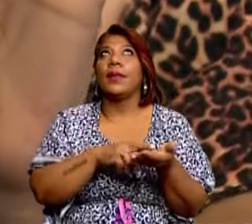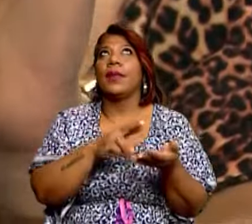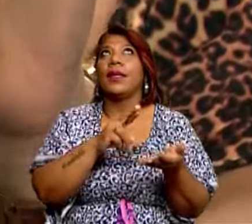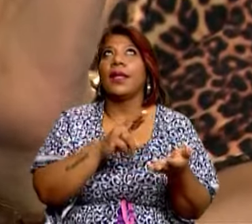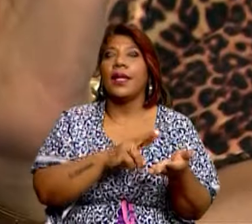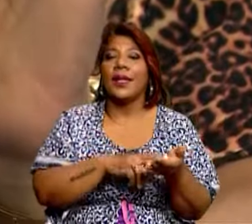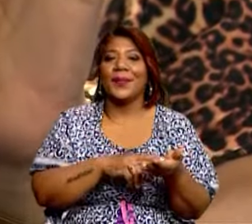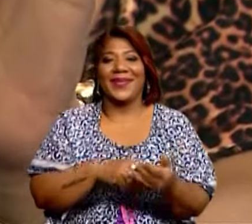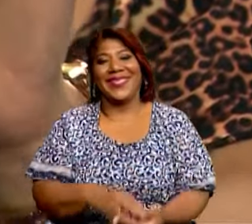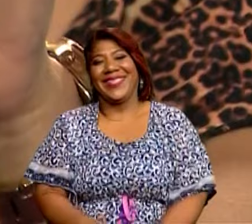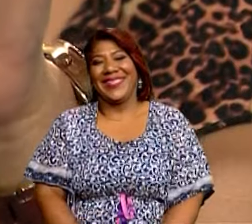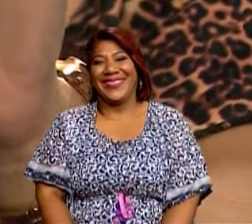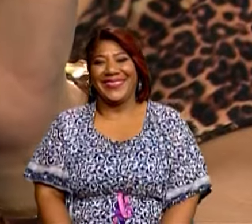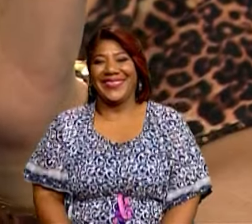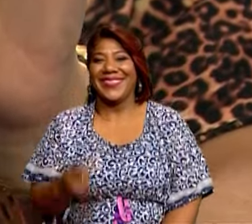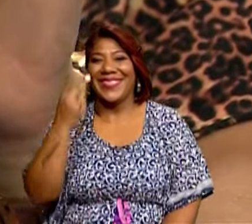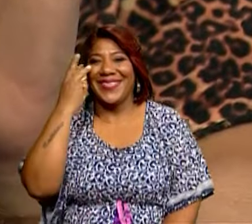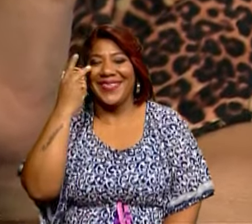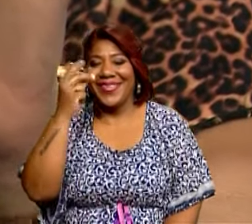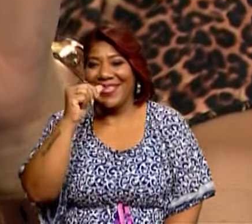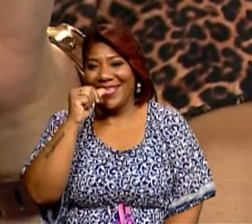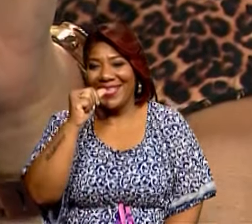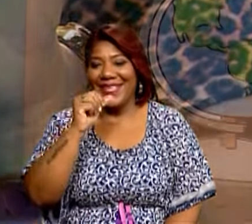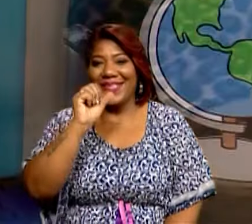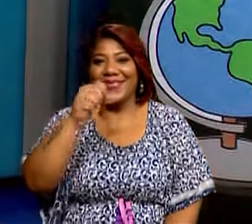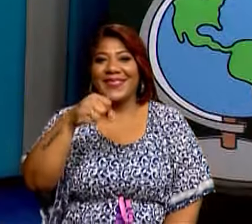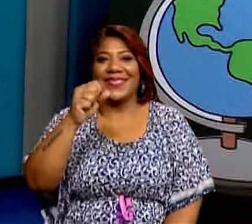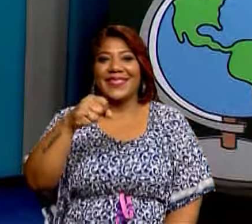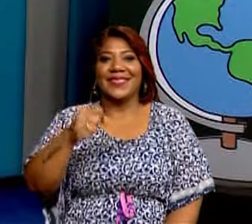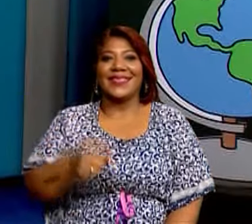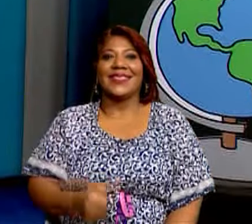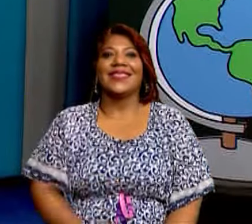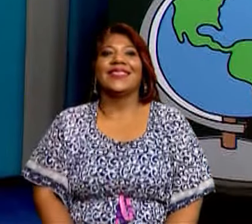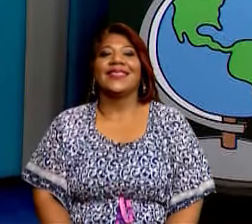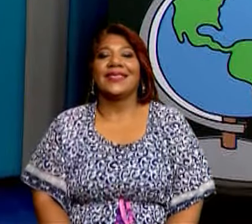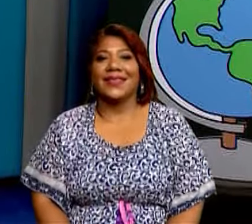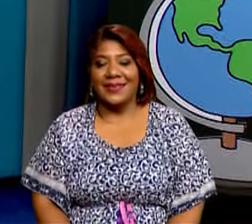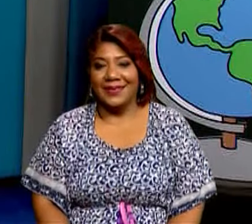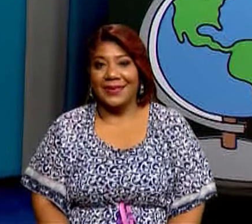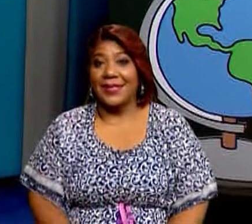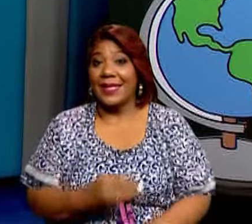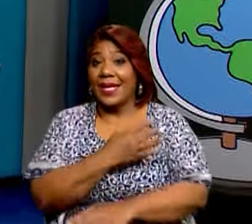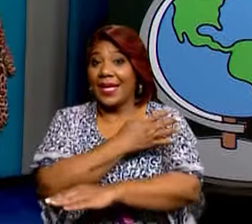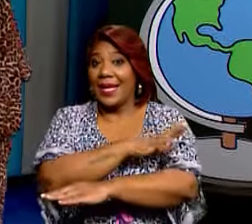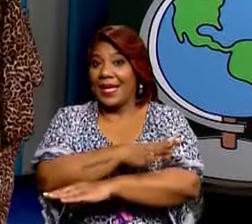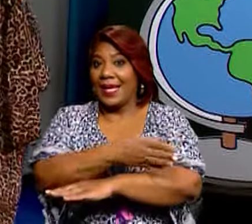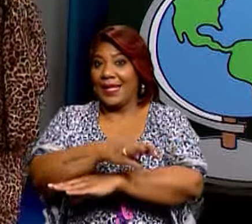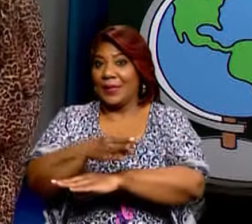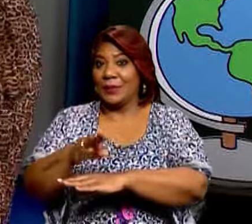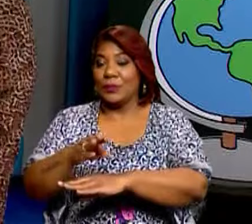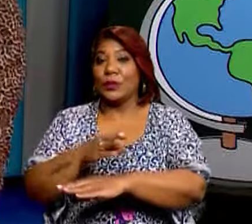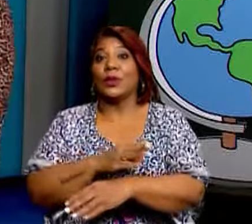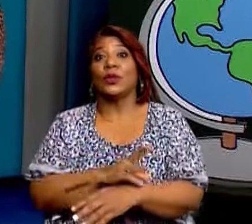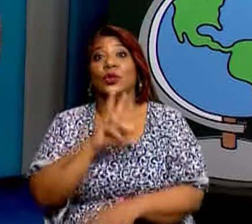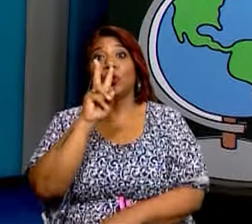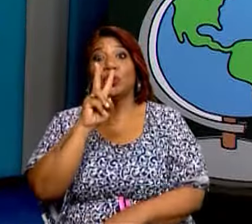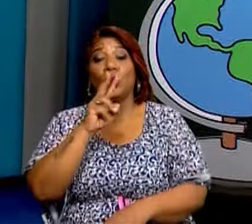de Veraguas. Sus colores representan el mar. Aquí está, entonces